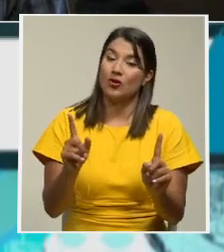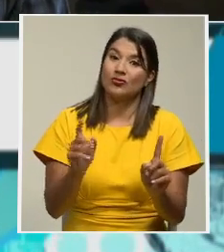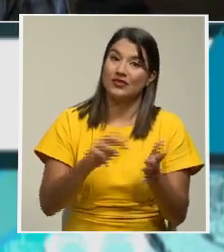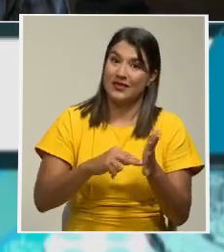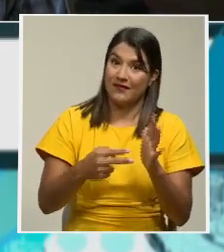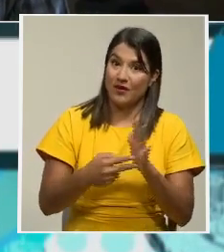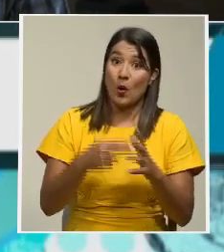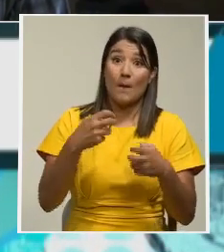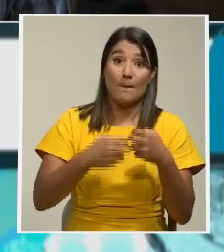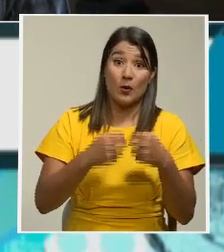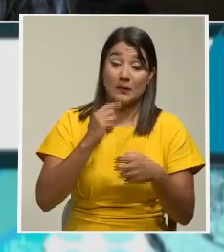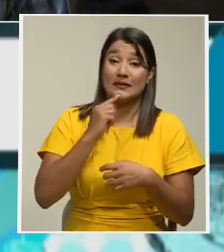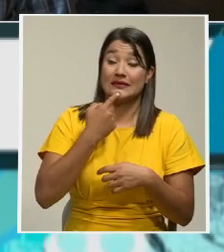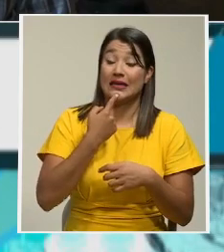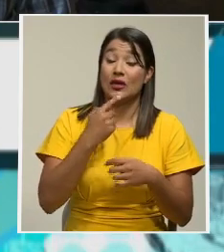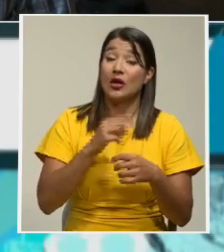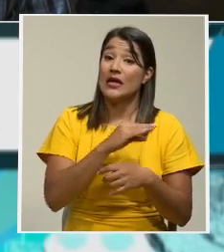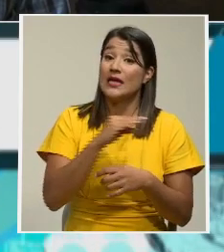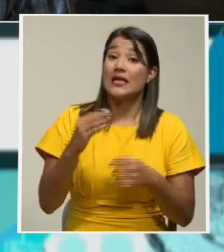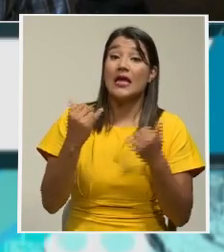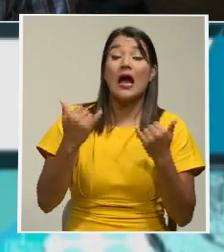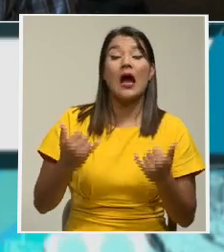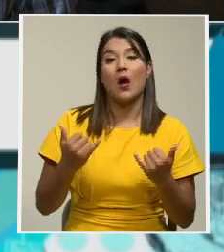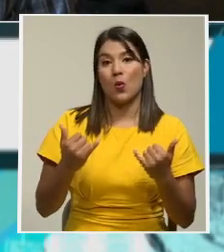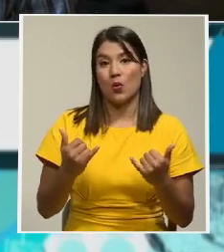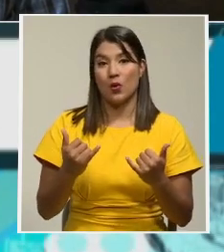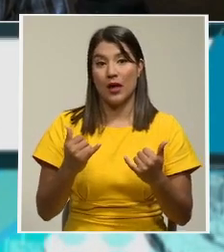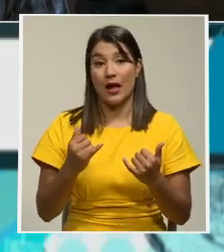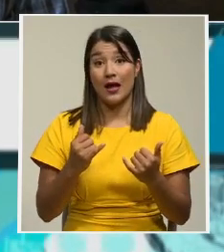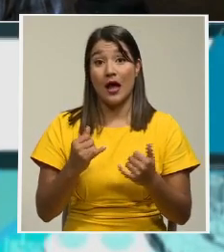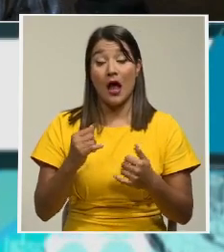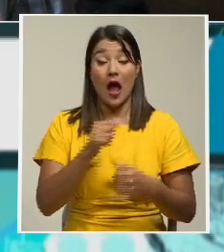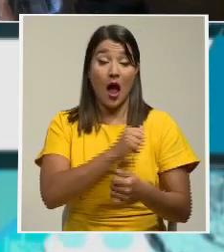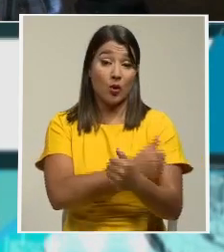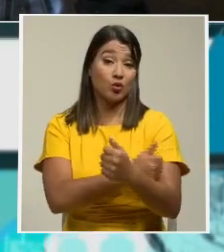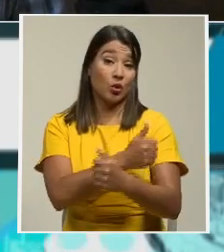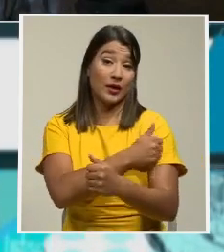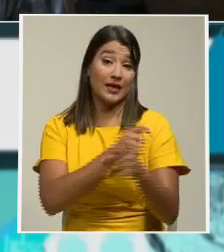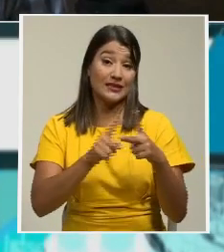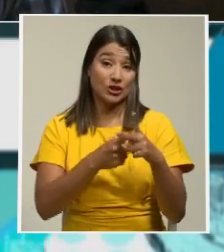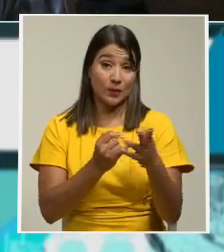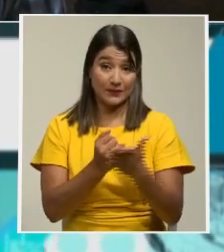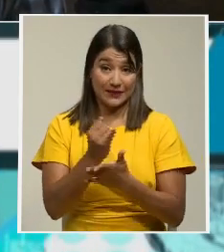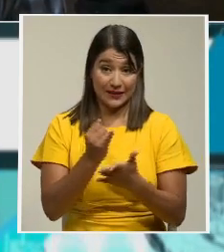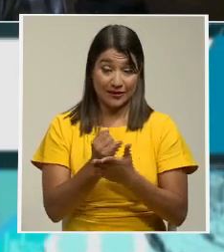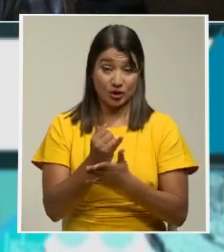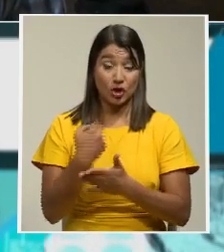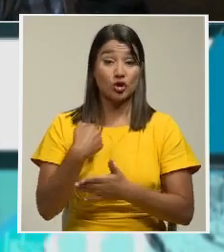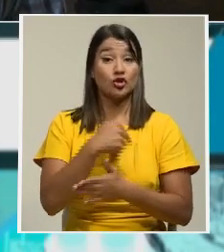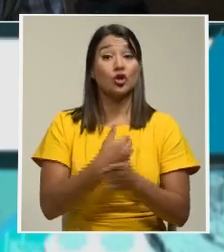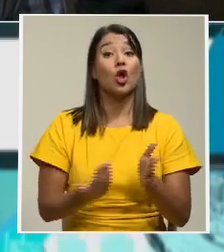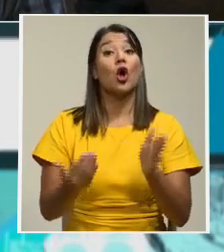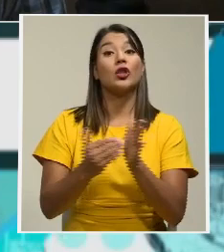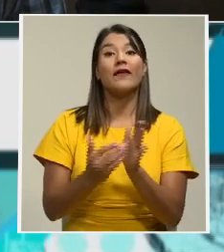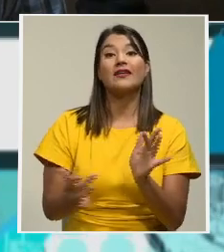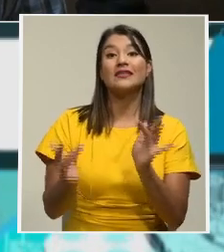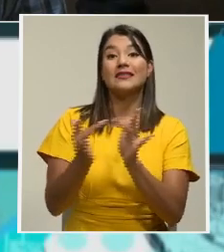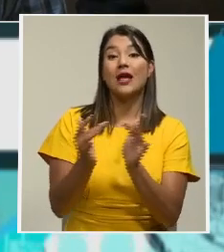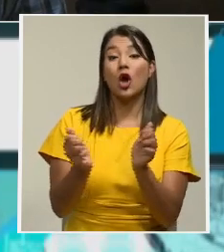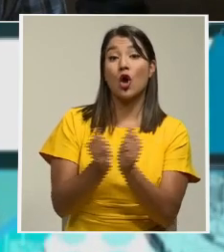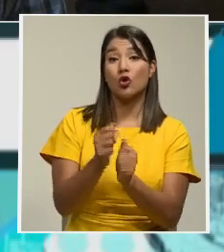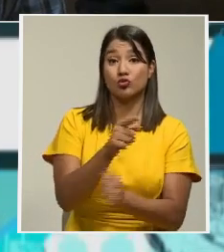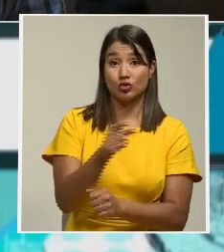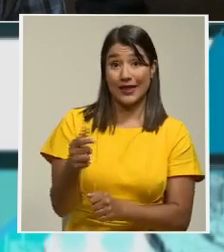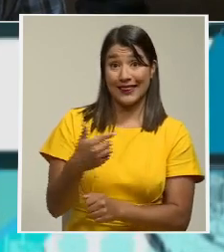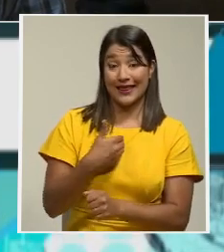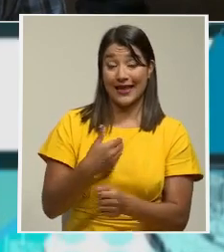importantes y que se estarán viendo ya obviamente por parte de las autoridades. Con esta información vamos a regresar con ustedes al set principal donde tienen más